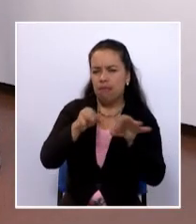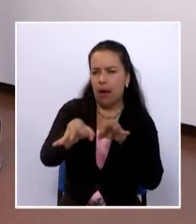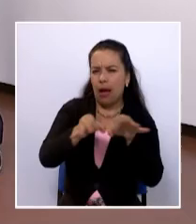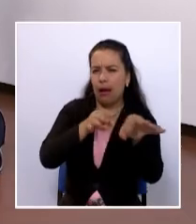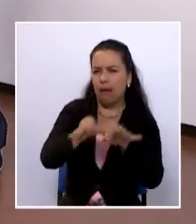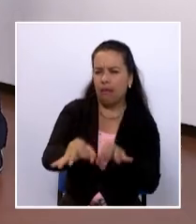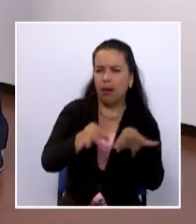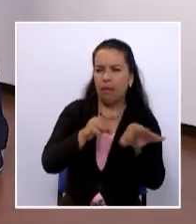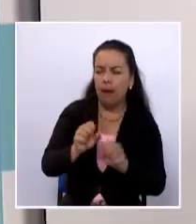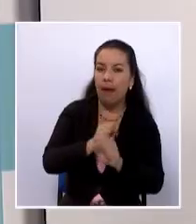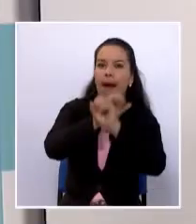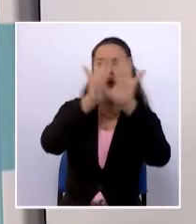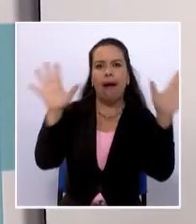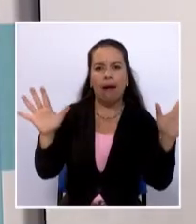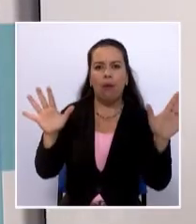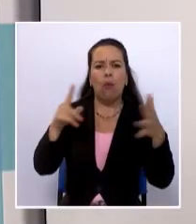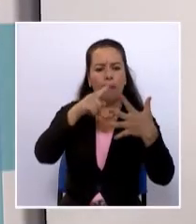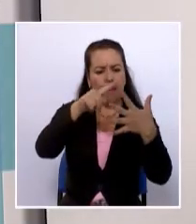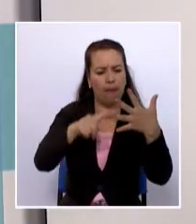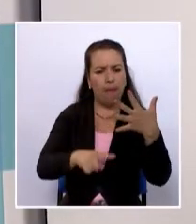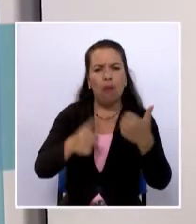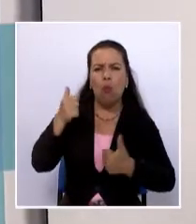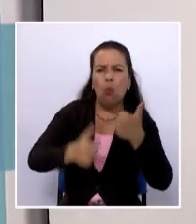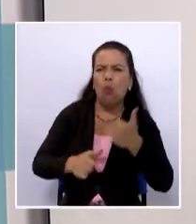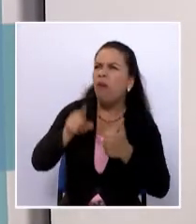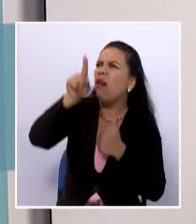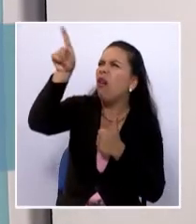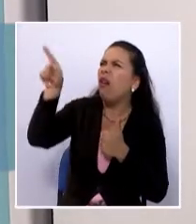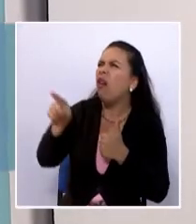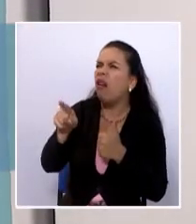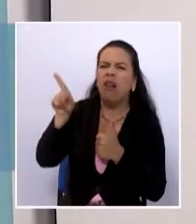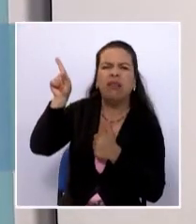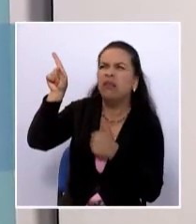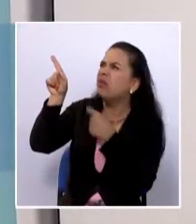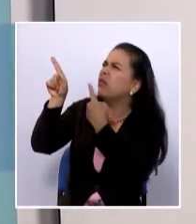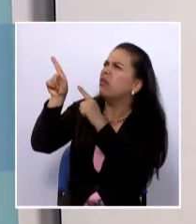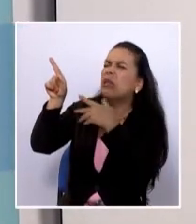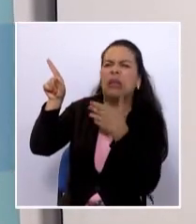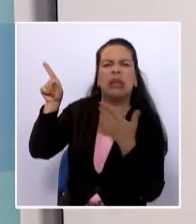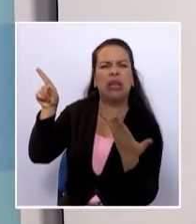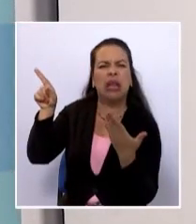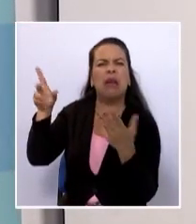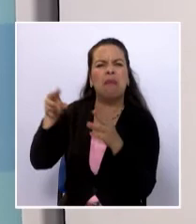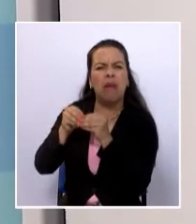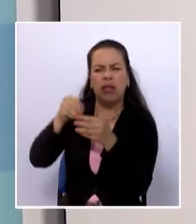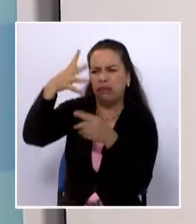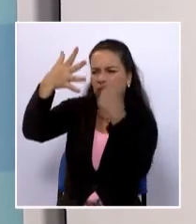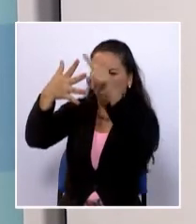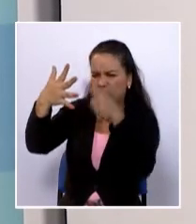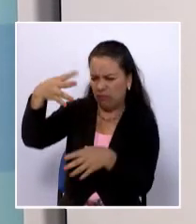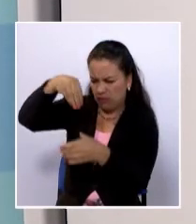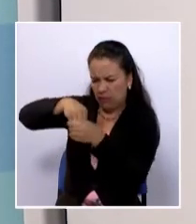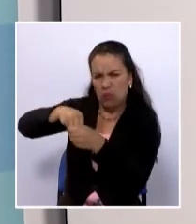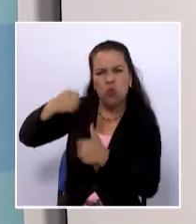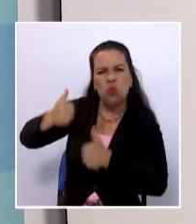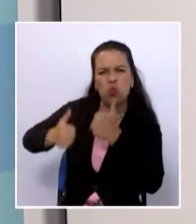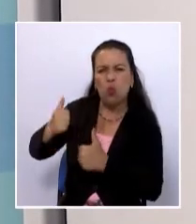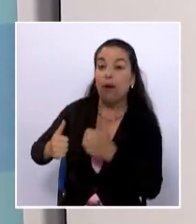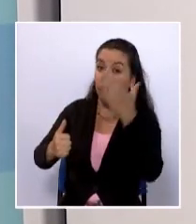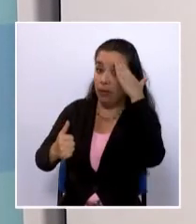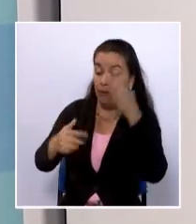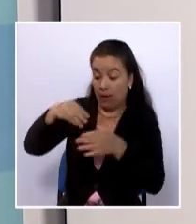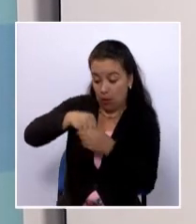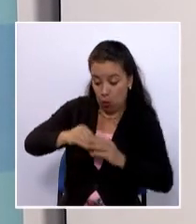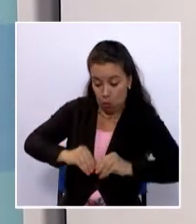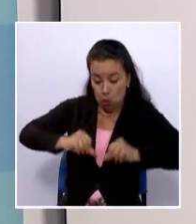cuáles son esas articulaciones que estamos viendo y que la componen porque dentro de la articulación hay diferentes sustancias que